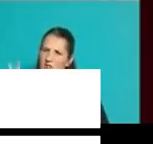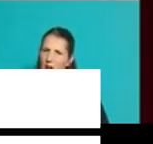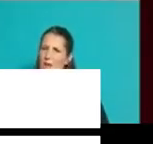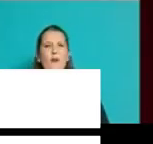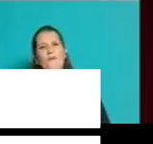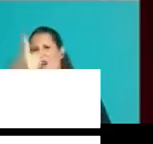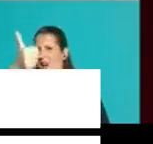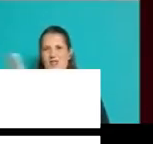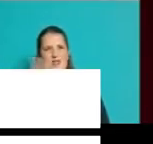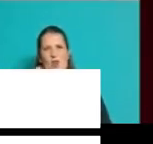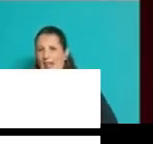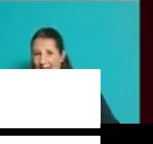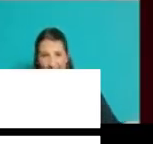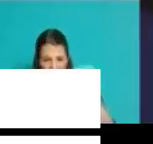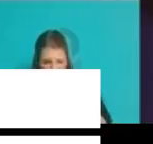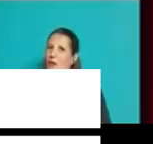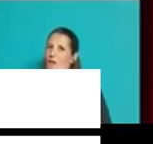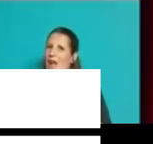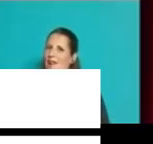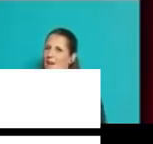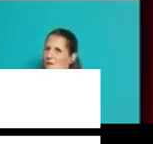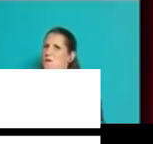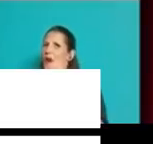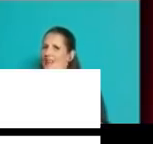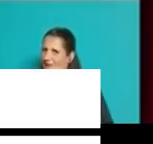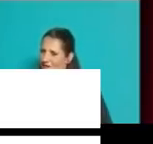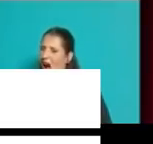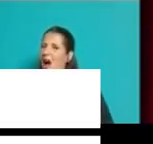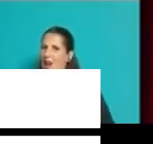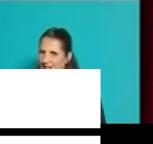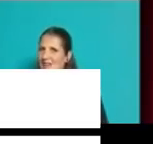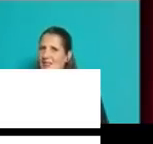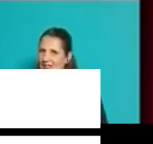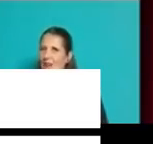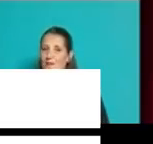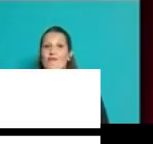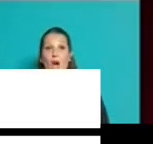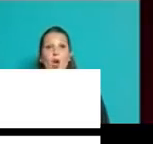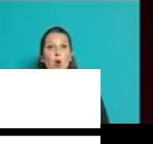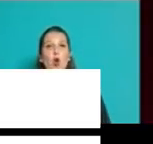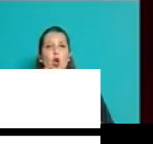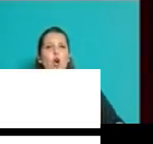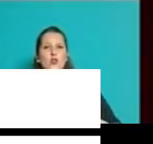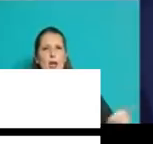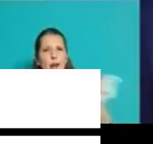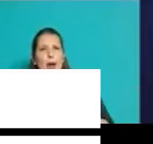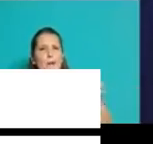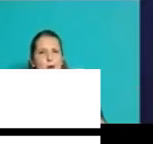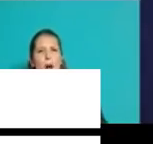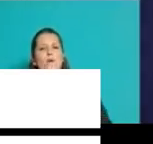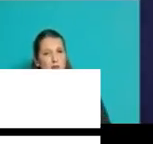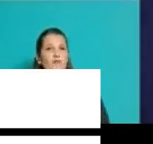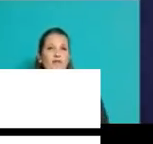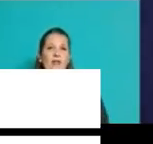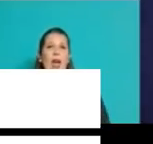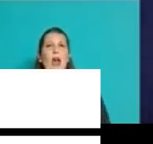serio implica atravesar dificultades. Y parte de las transformaciones que estamos haciendo tienen que ver con eso, con no